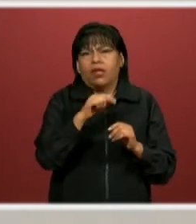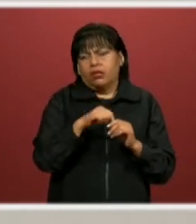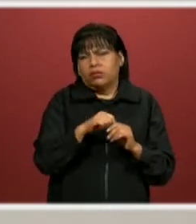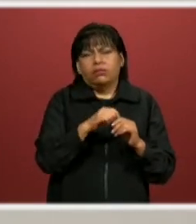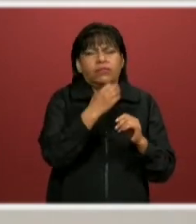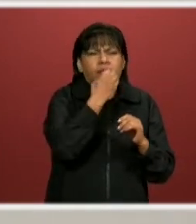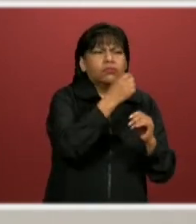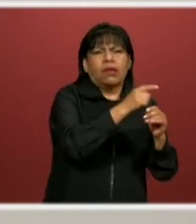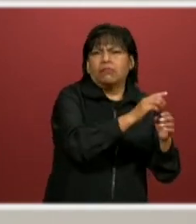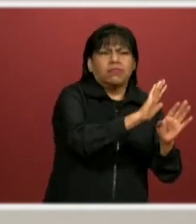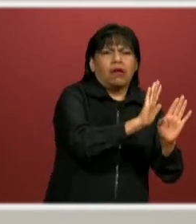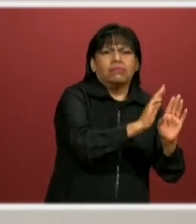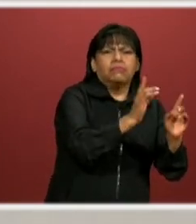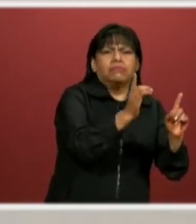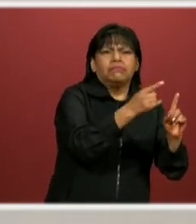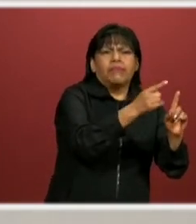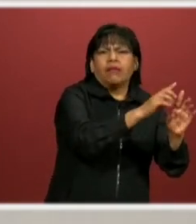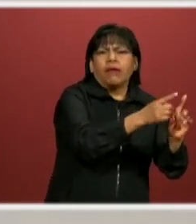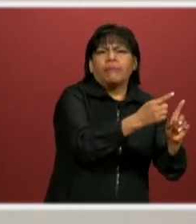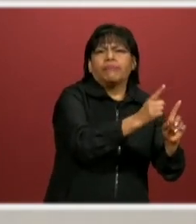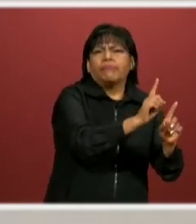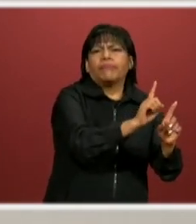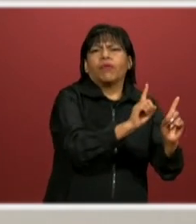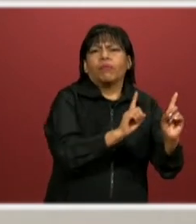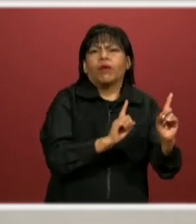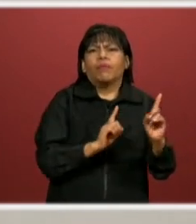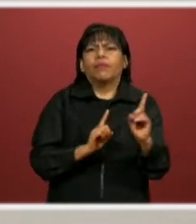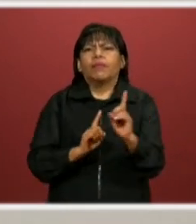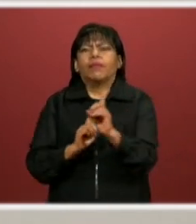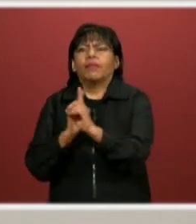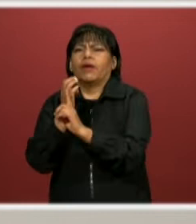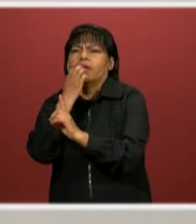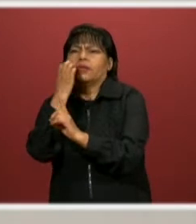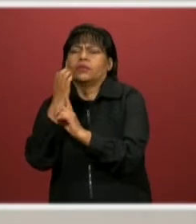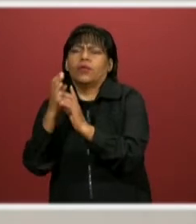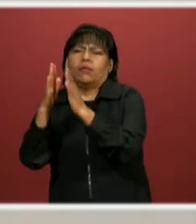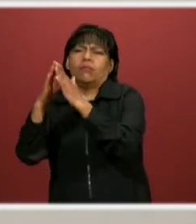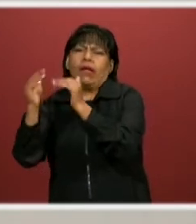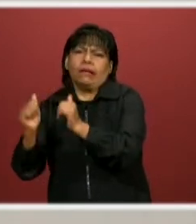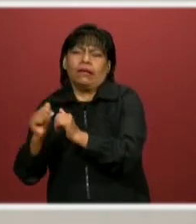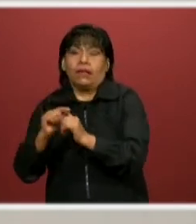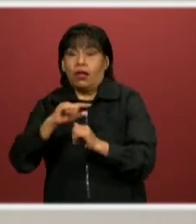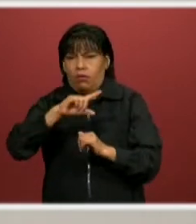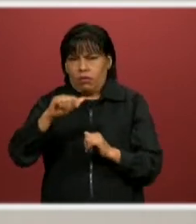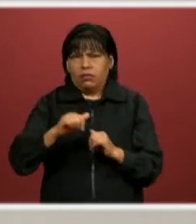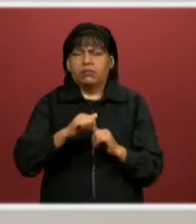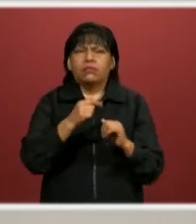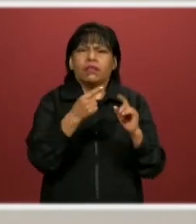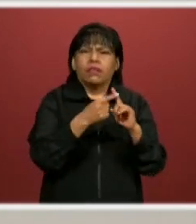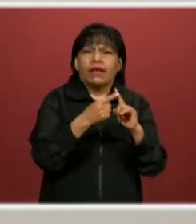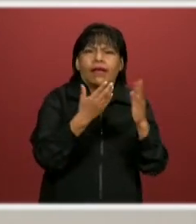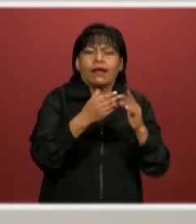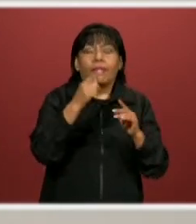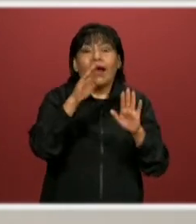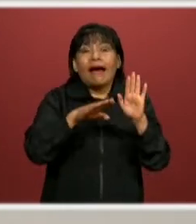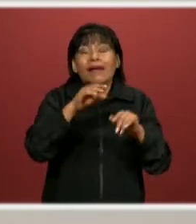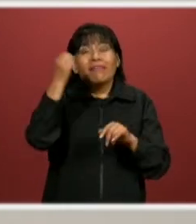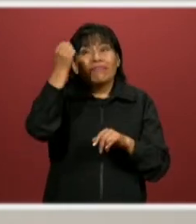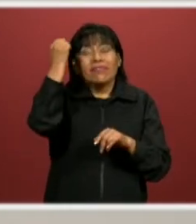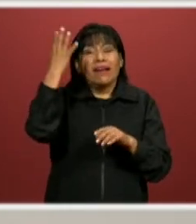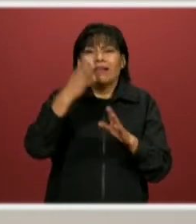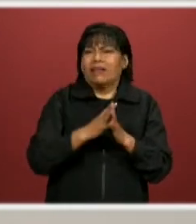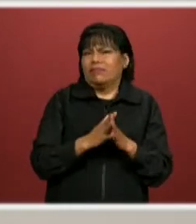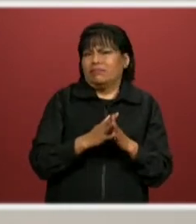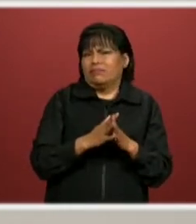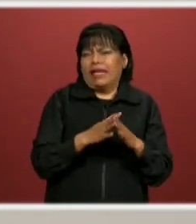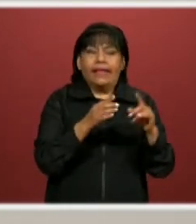yo acá sí está verdad tenemos que regresar a casita pero hay que regresar a hacer la tarea porque luego se nos olvida y después no cumplimos con